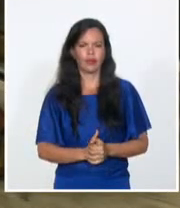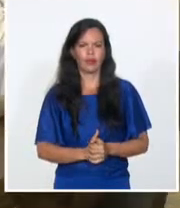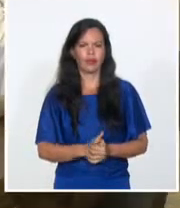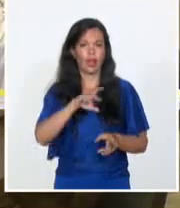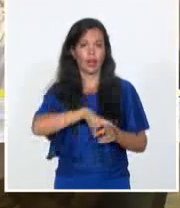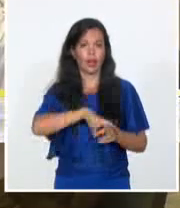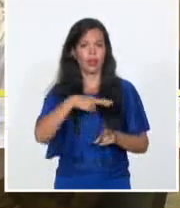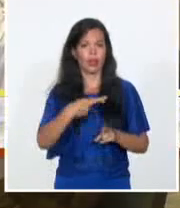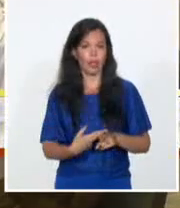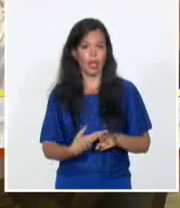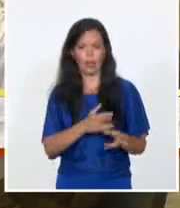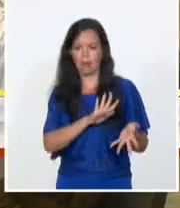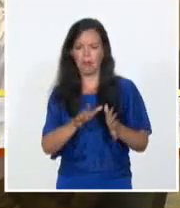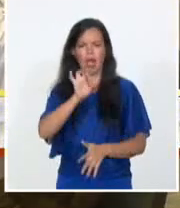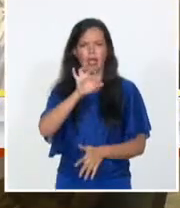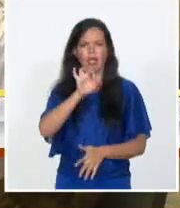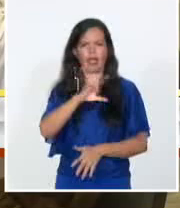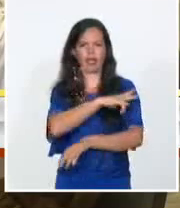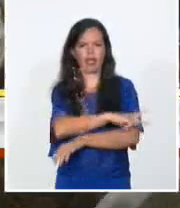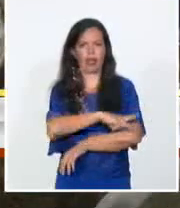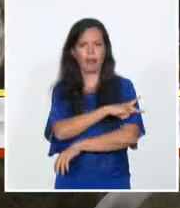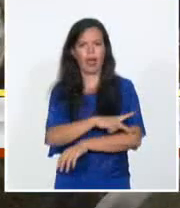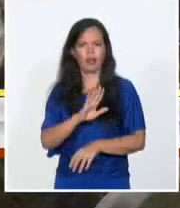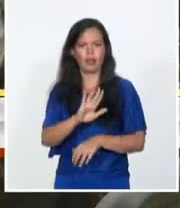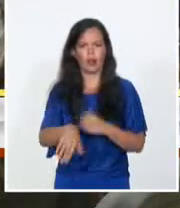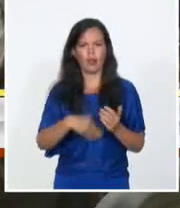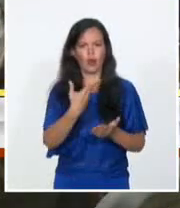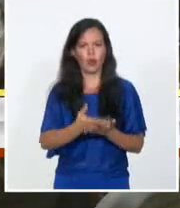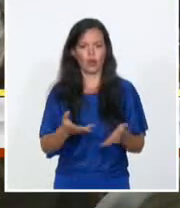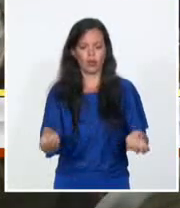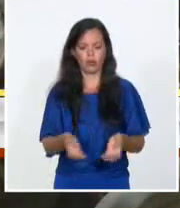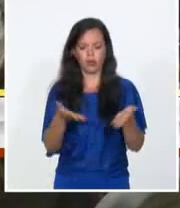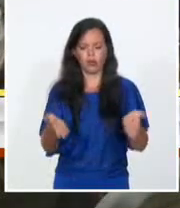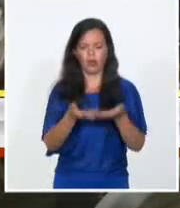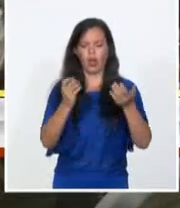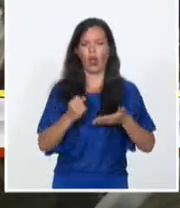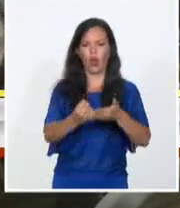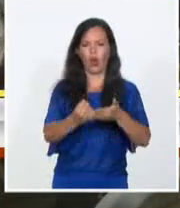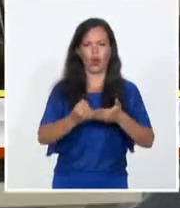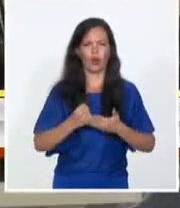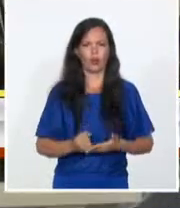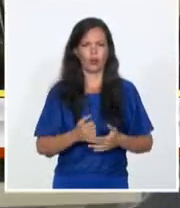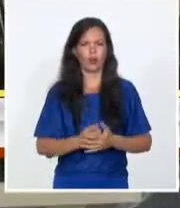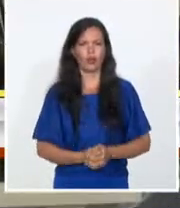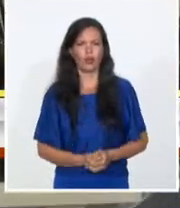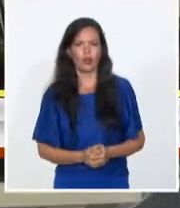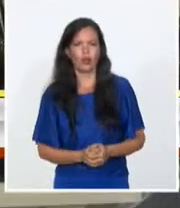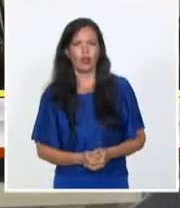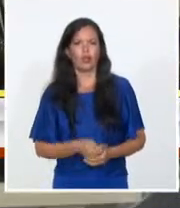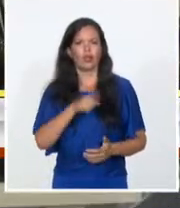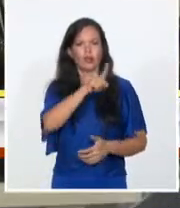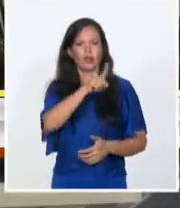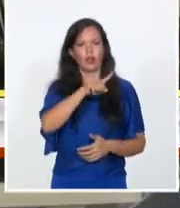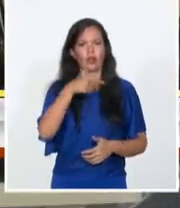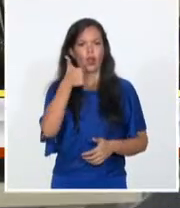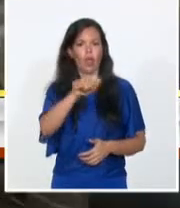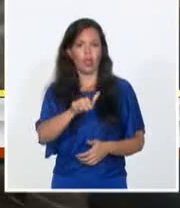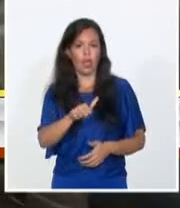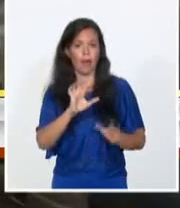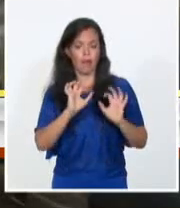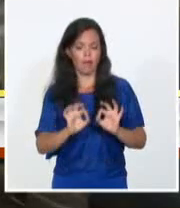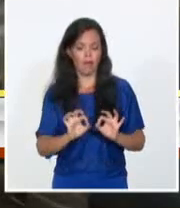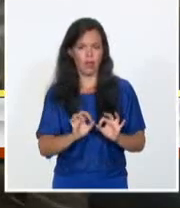Representantes de más de 15 países promueven estrategias de colaboración como parte de la undécima reunión de directores de la aviación civil de